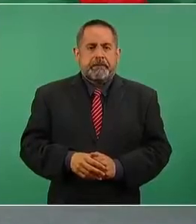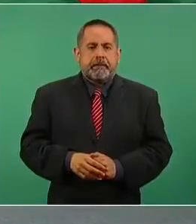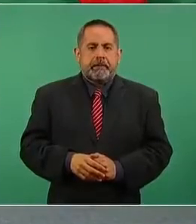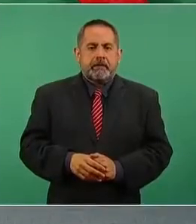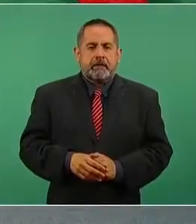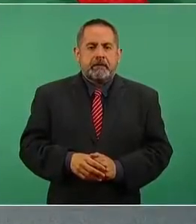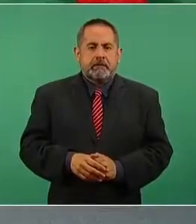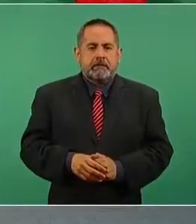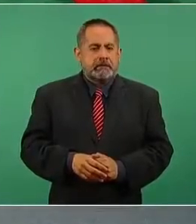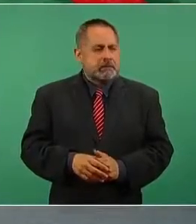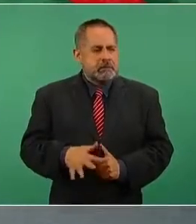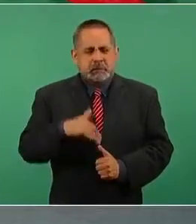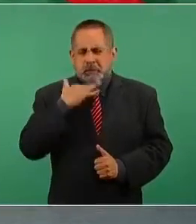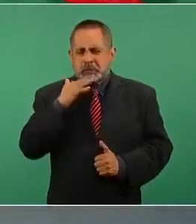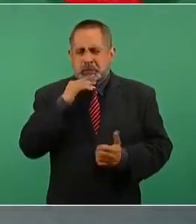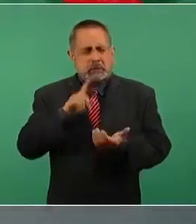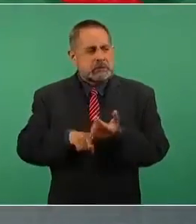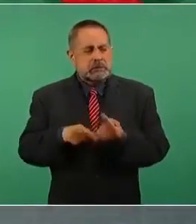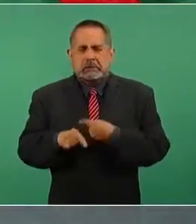Venir a corromper